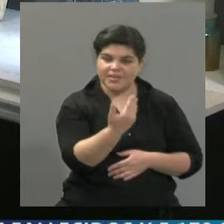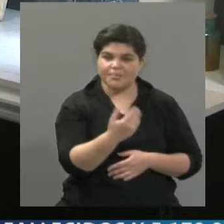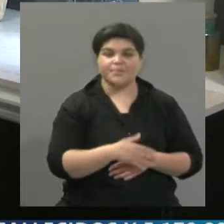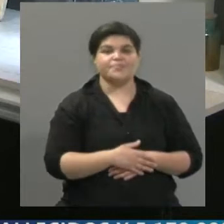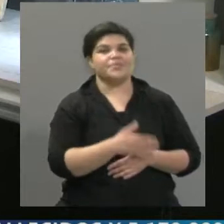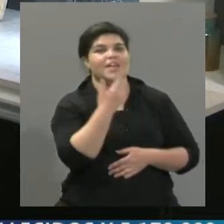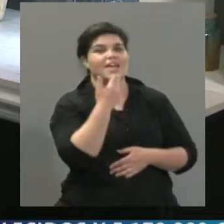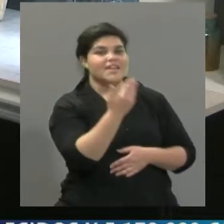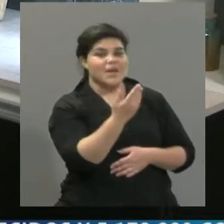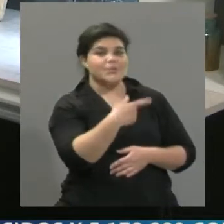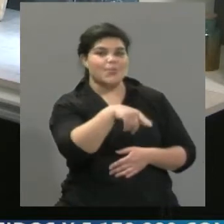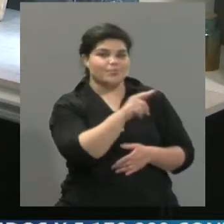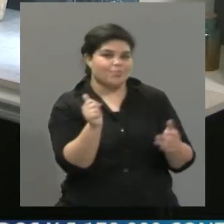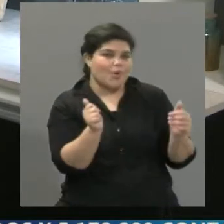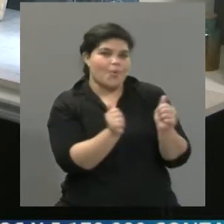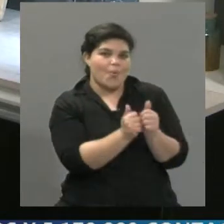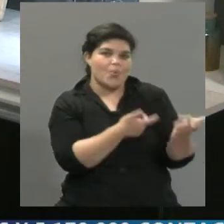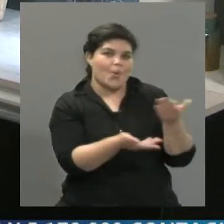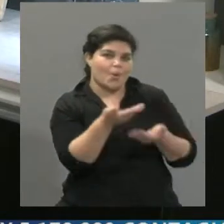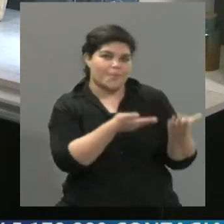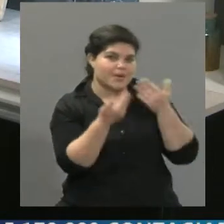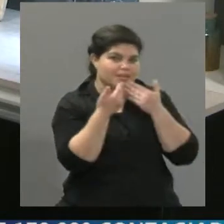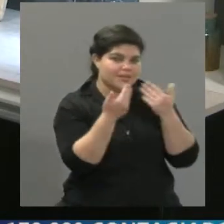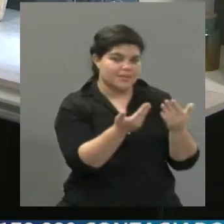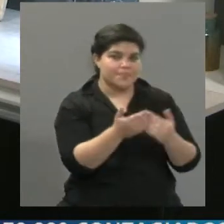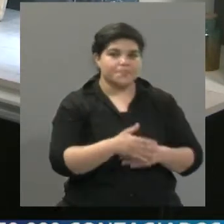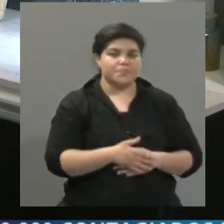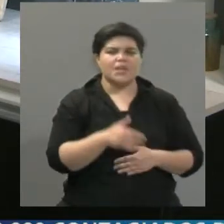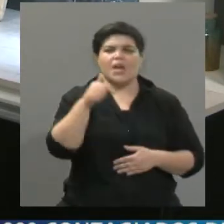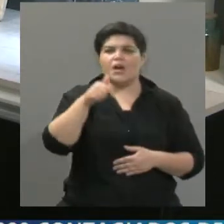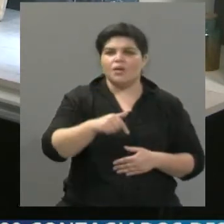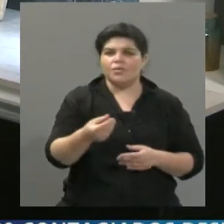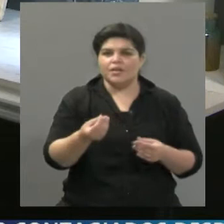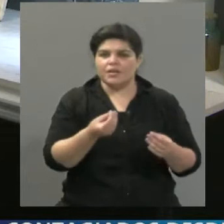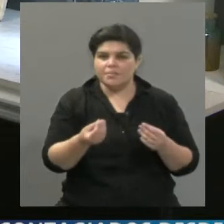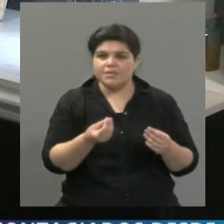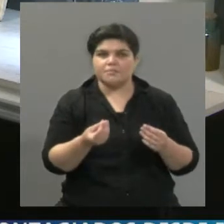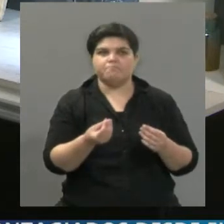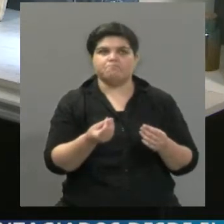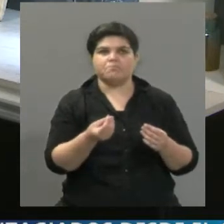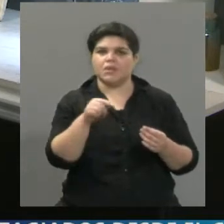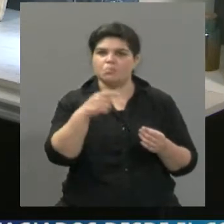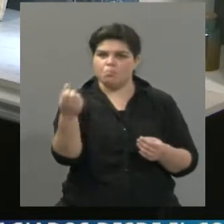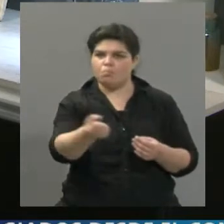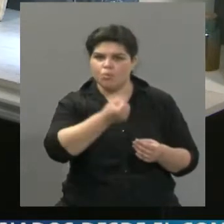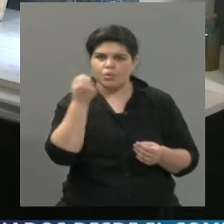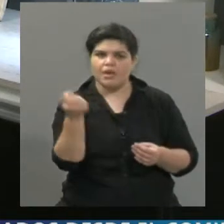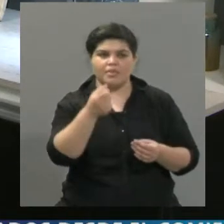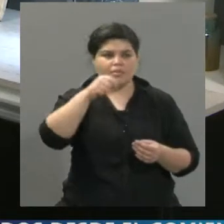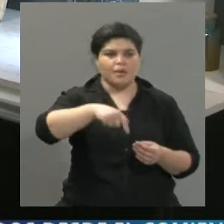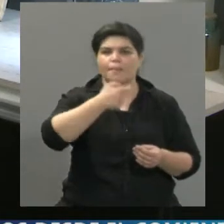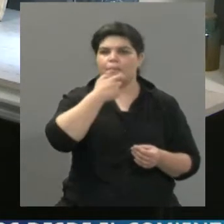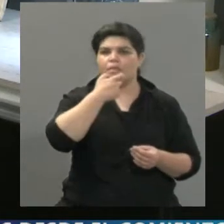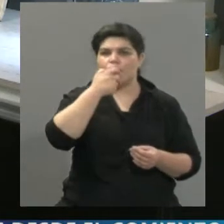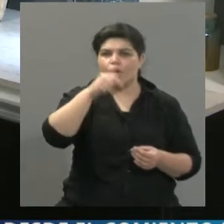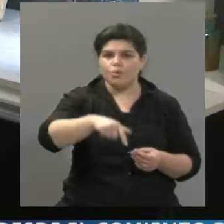compartir con nosotros este ratito. Bueno, queríamos comenzar hablando de la importancia que tiene el arbolado en la provincia de Mendoza,